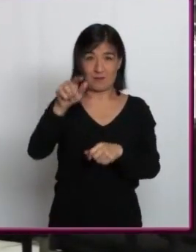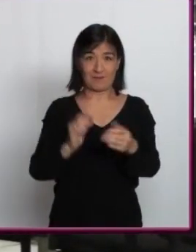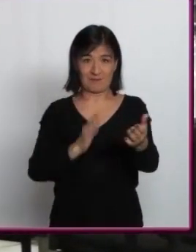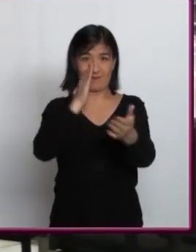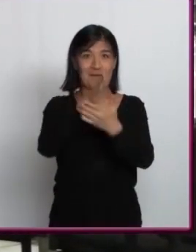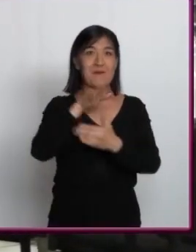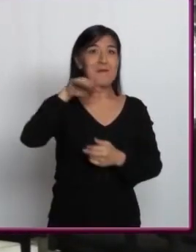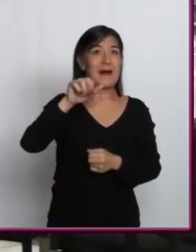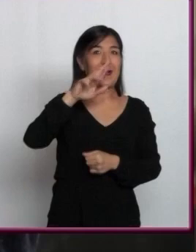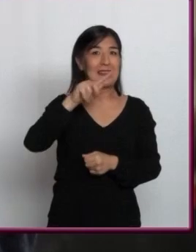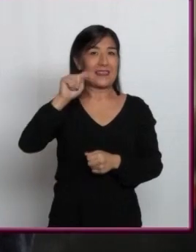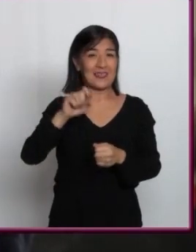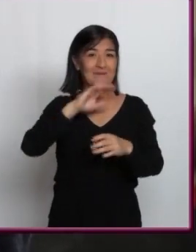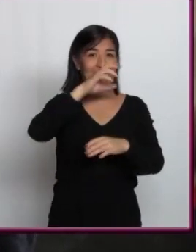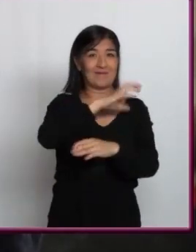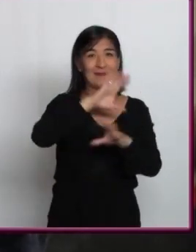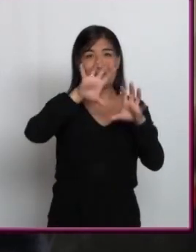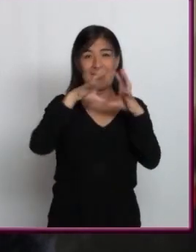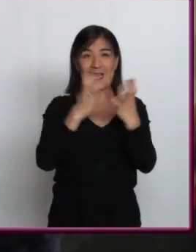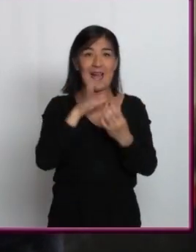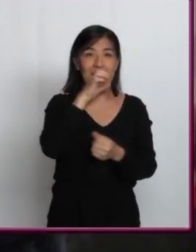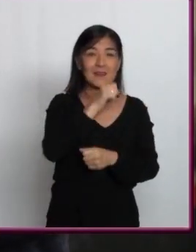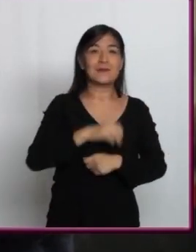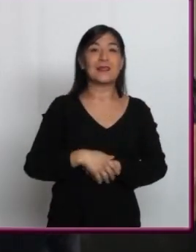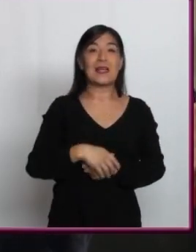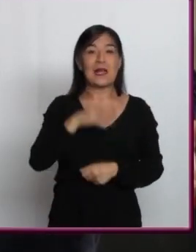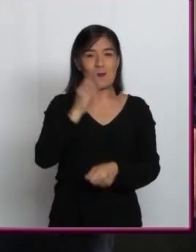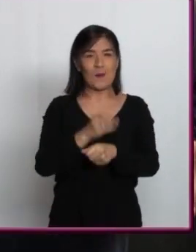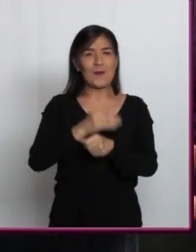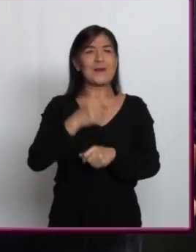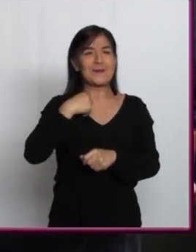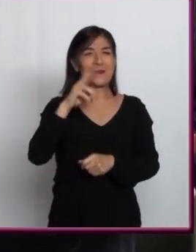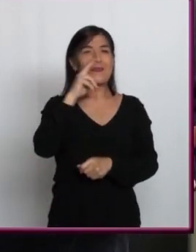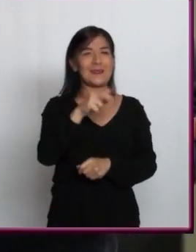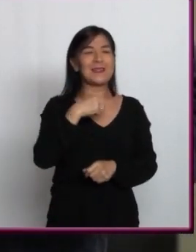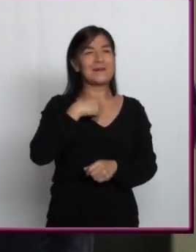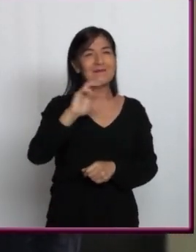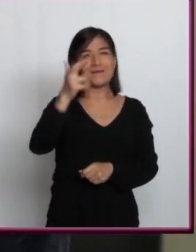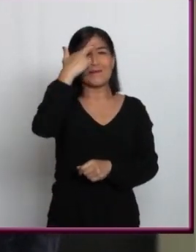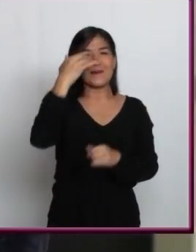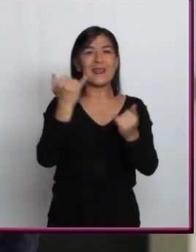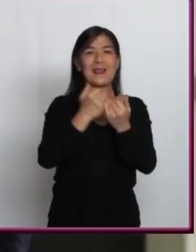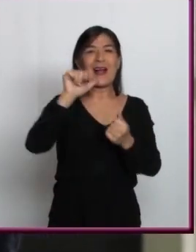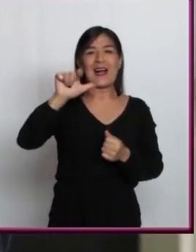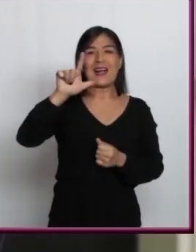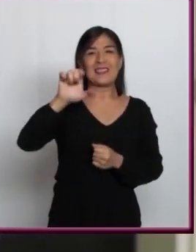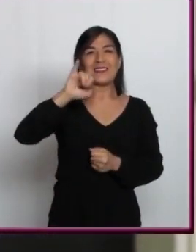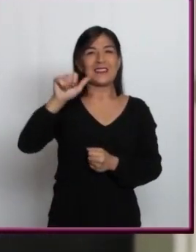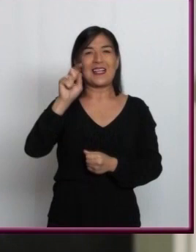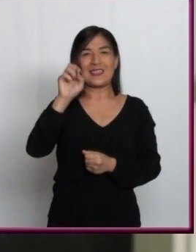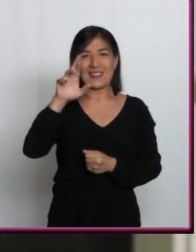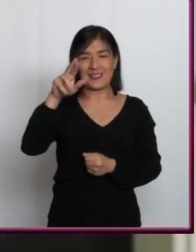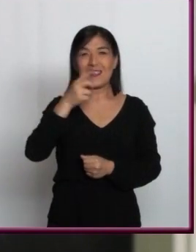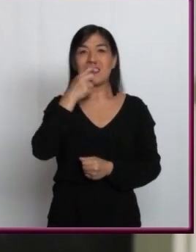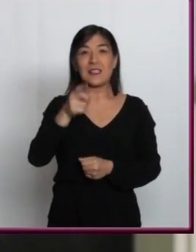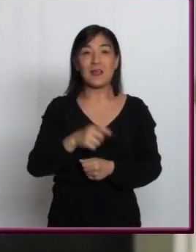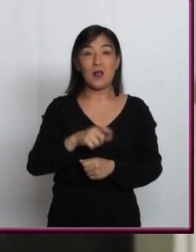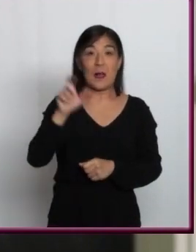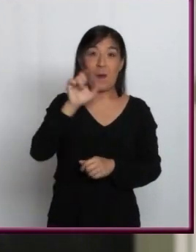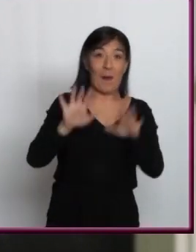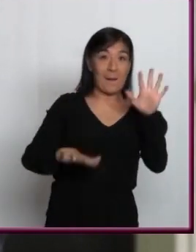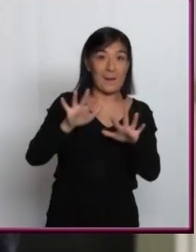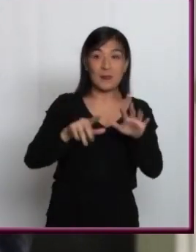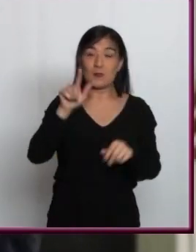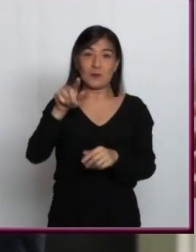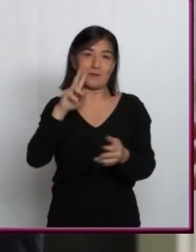Marte? Este inspirador episodio me recordó mucho a la frase de Alexander Graham Bell que dice: de vez en cuando